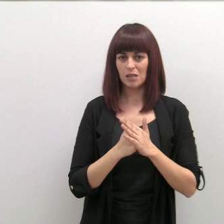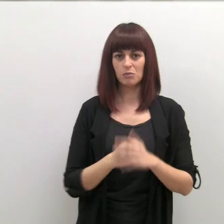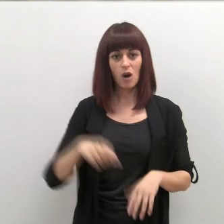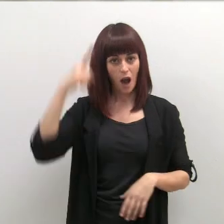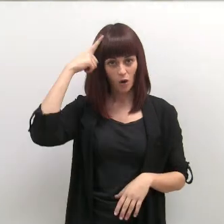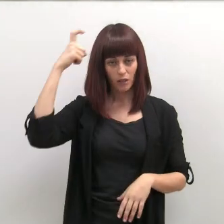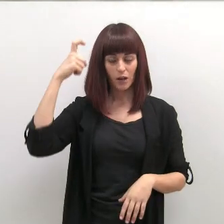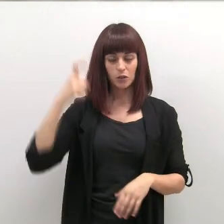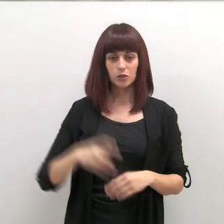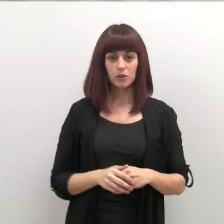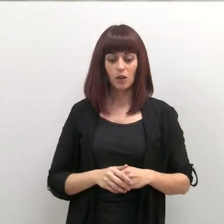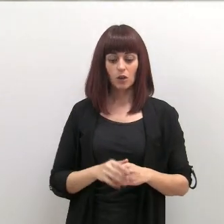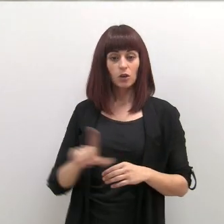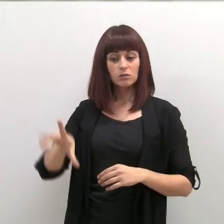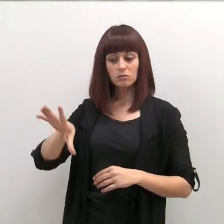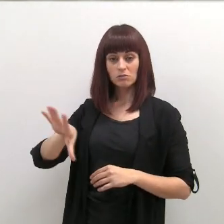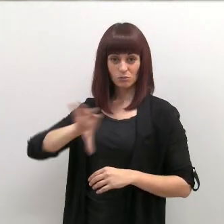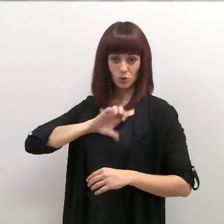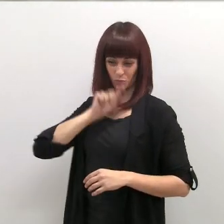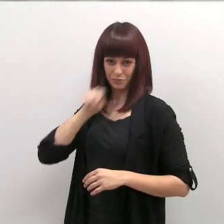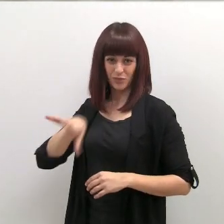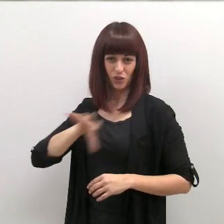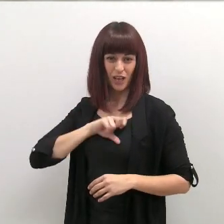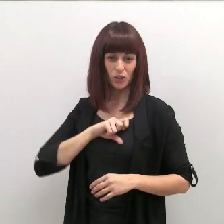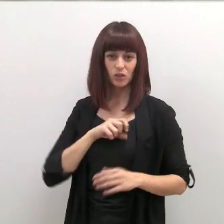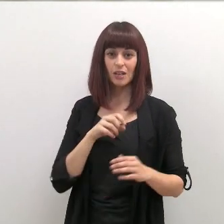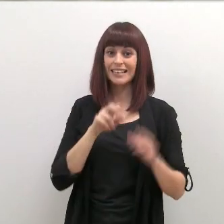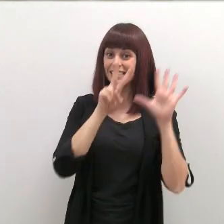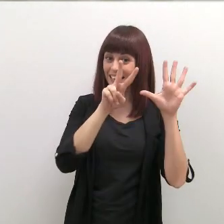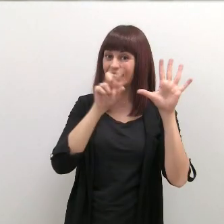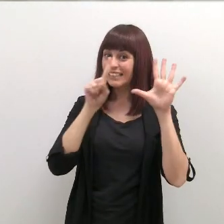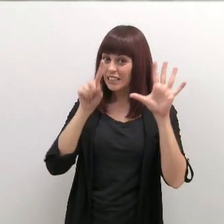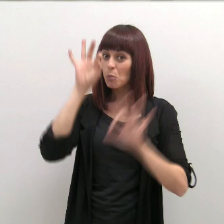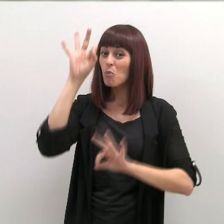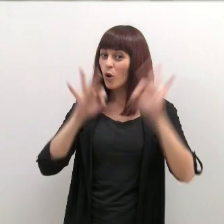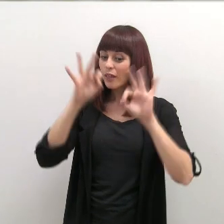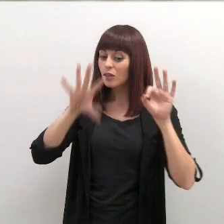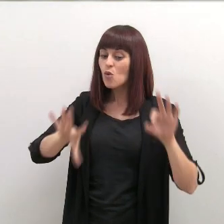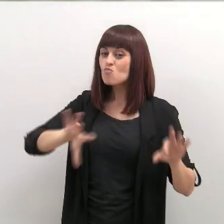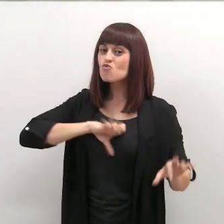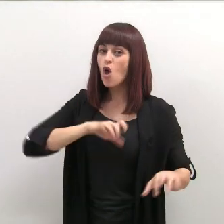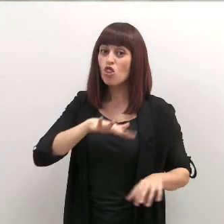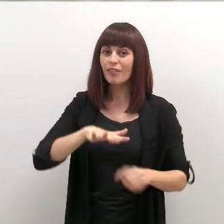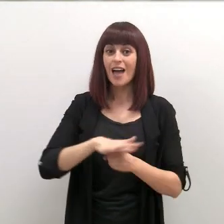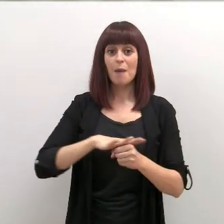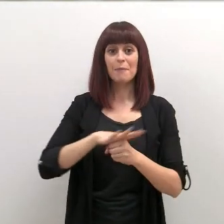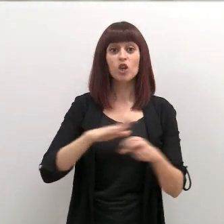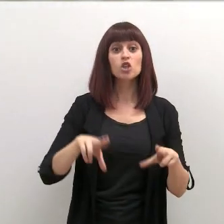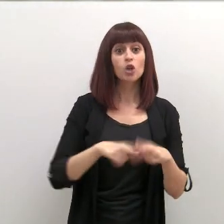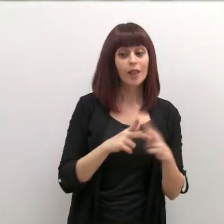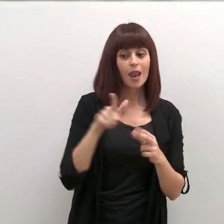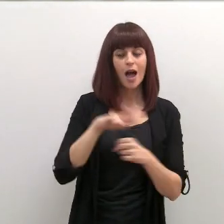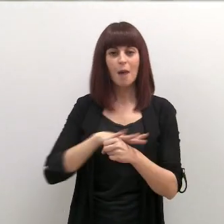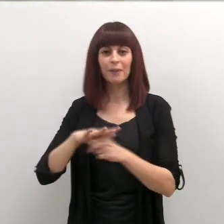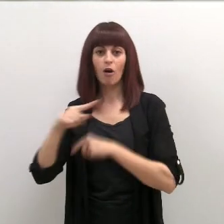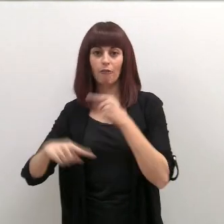Recordemos que la mayor parte de los contagios, como hemos comentado, ese 76%, se han producido en el ámbito social y en el ámbito